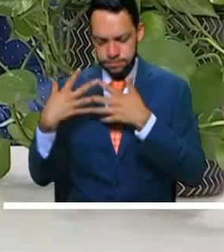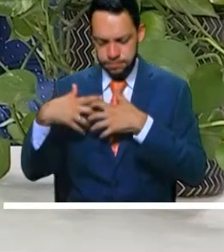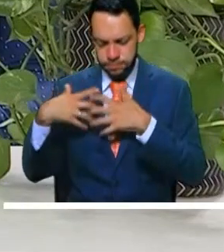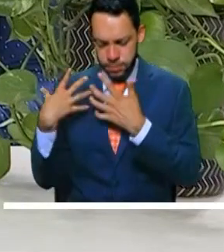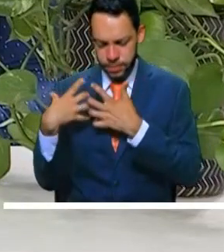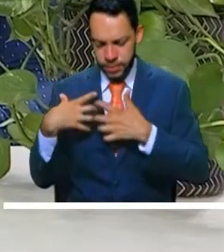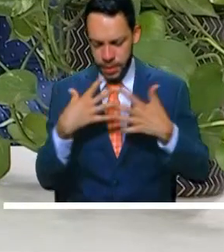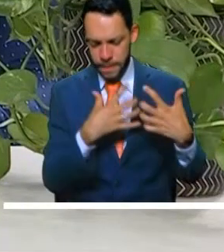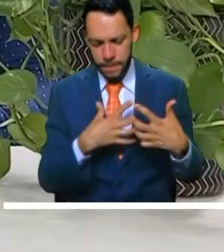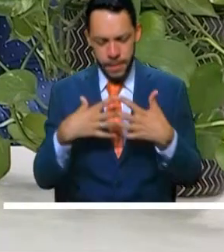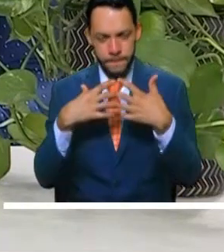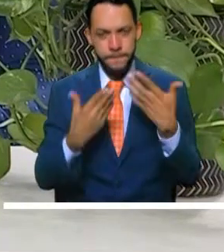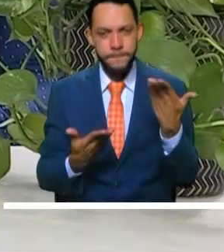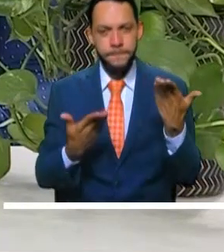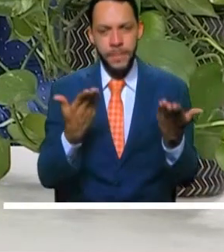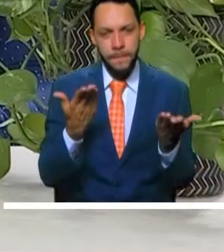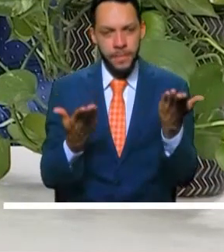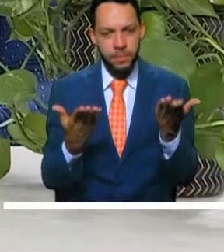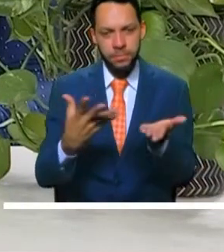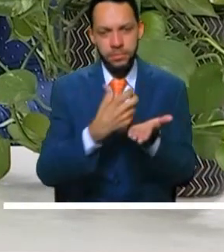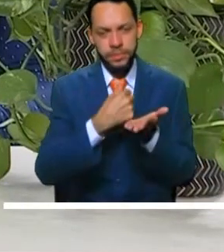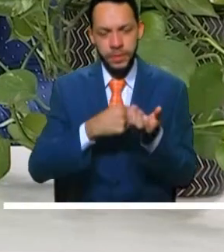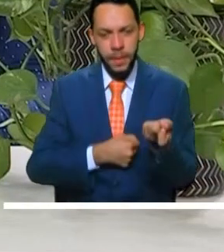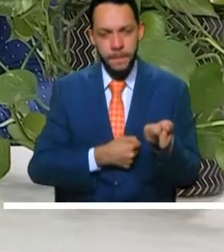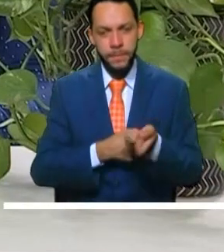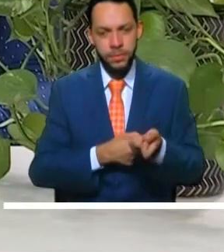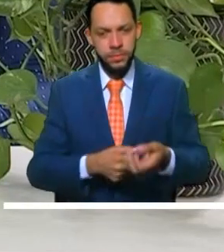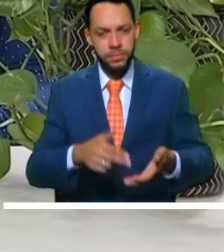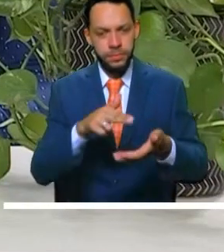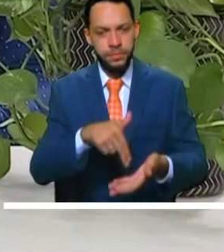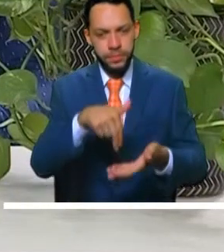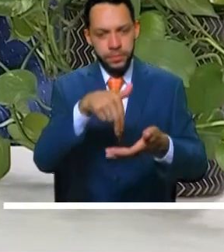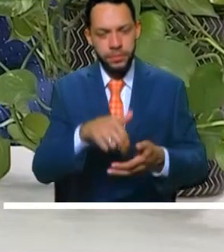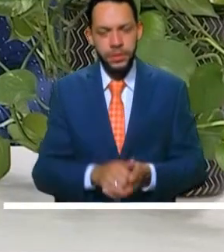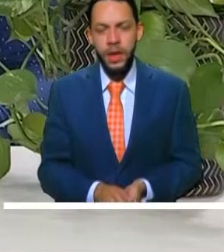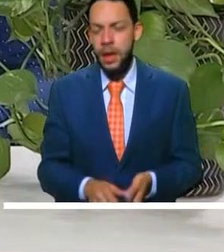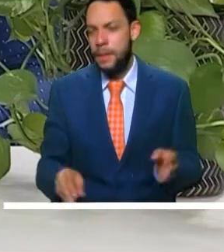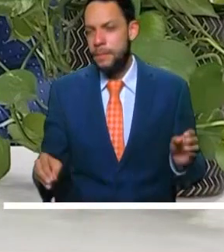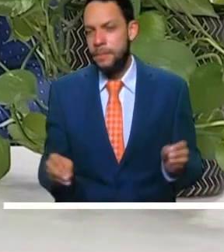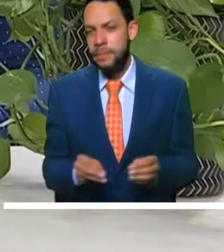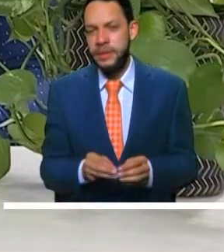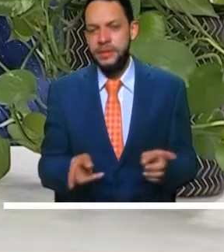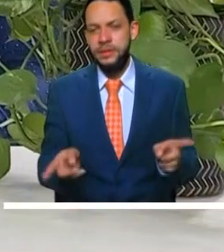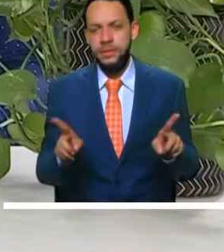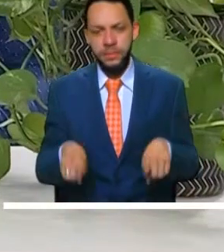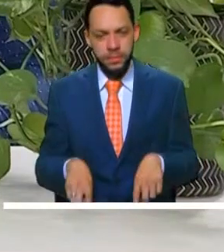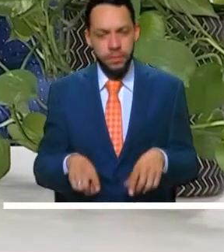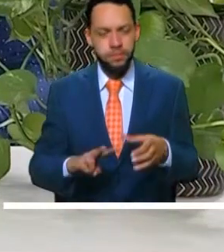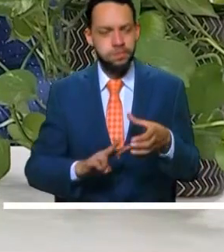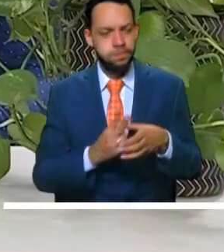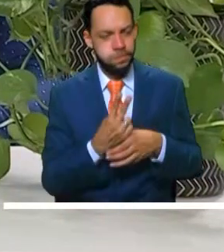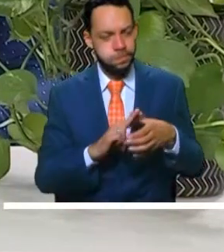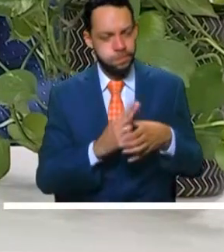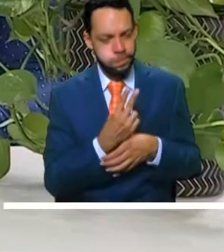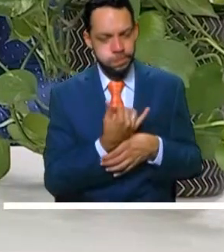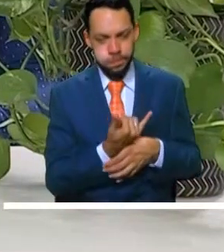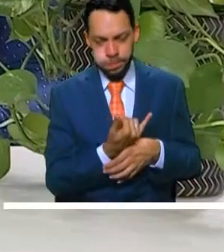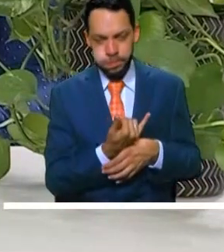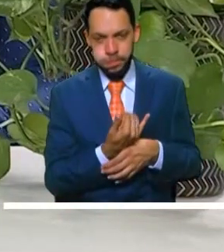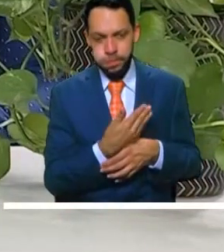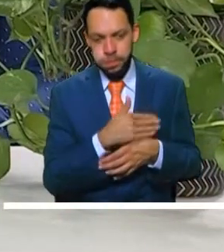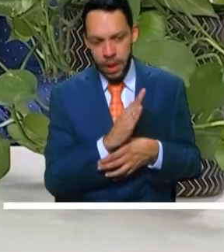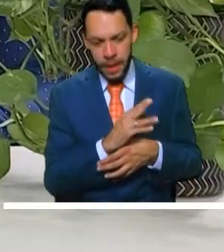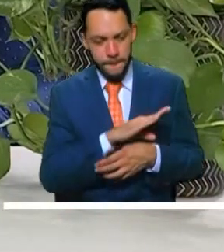también que nos permite mantener la saciedad y un bienestar integral. También los vegetales que son ricos